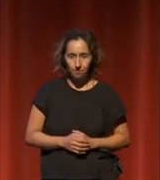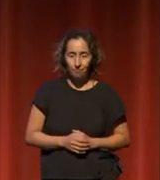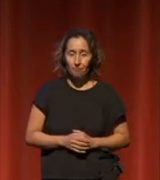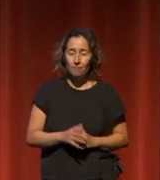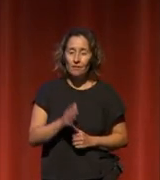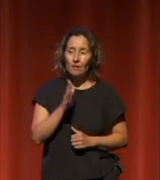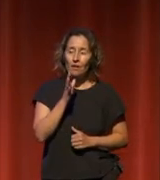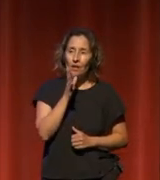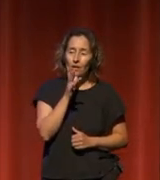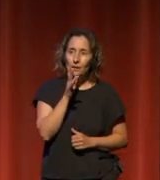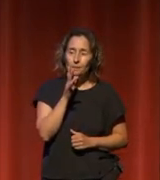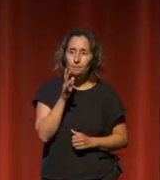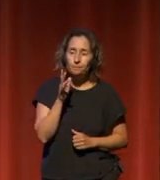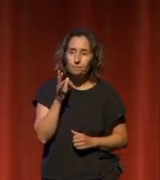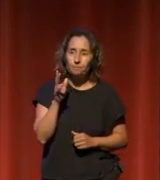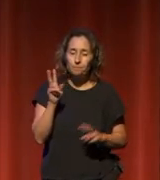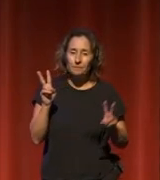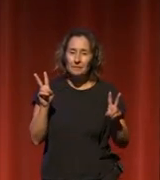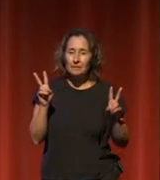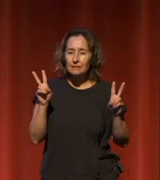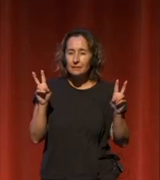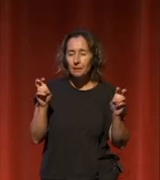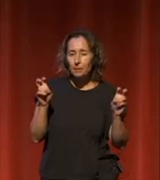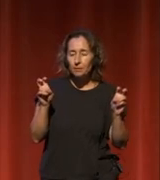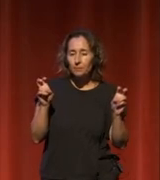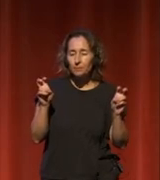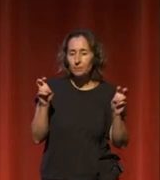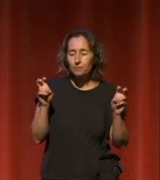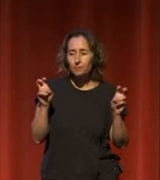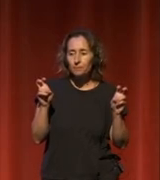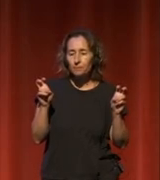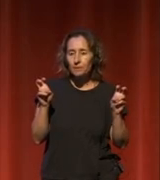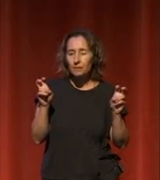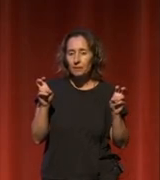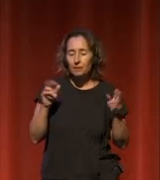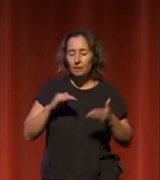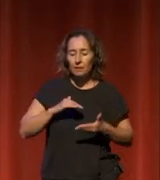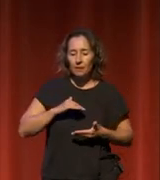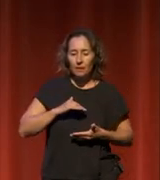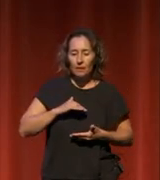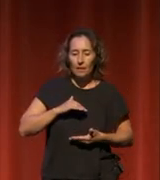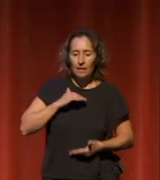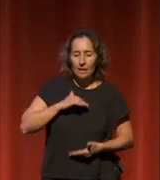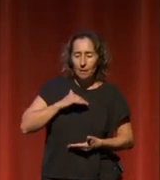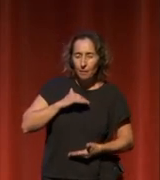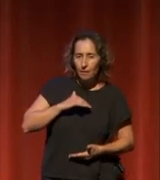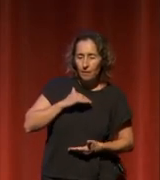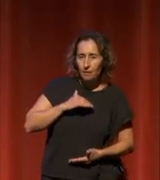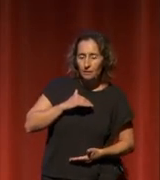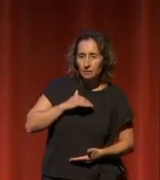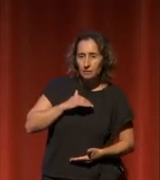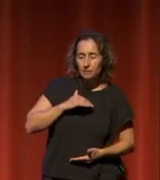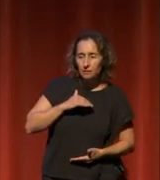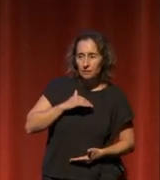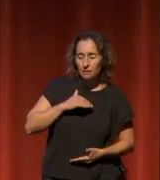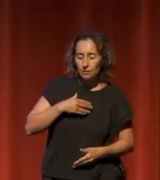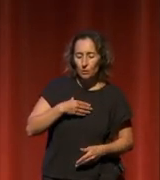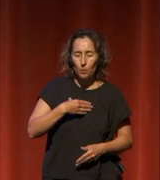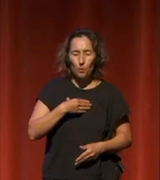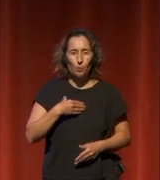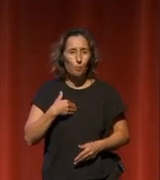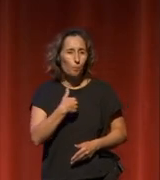cuestión Qué capacidades y eh papeles necesitan eh las